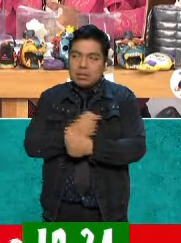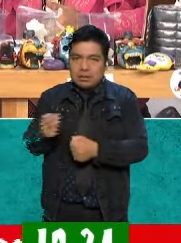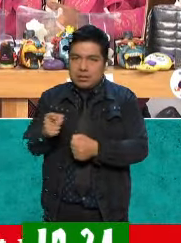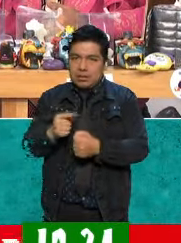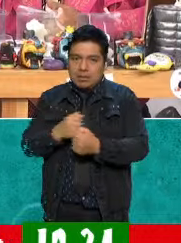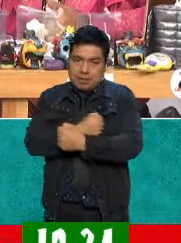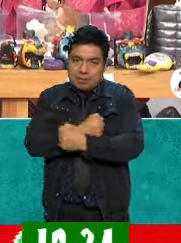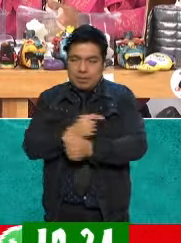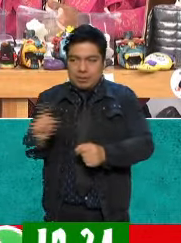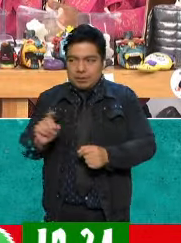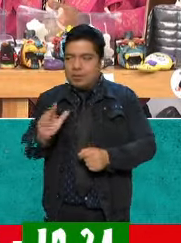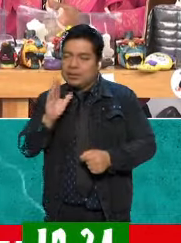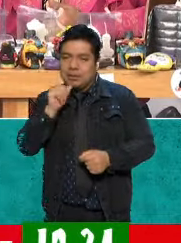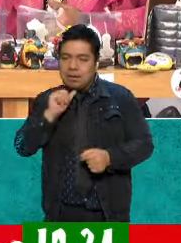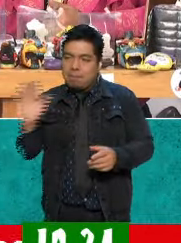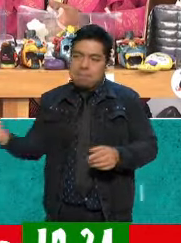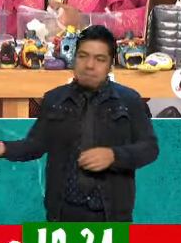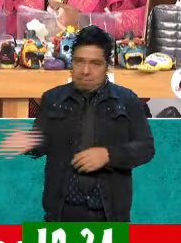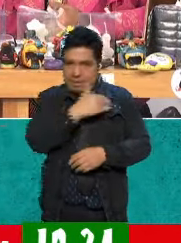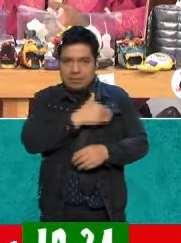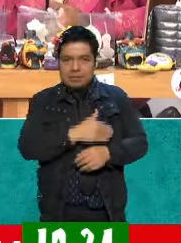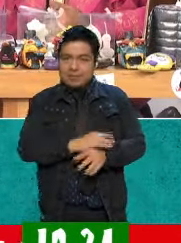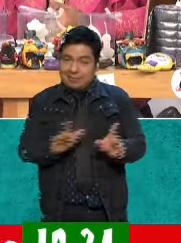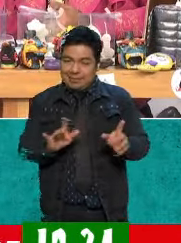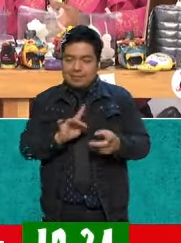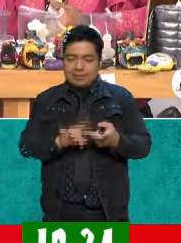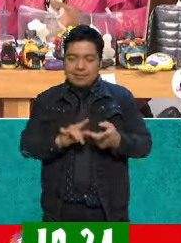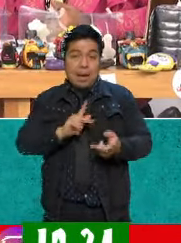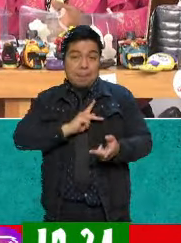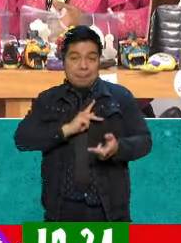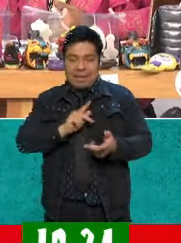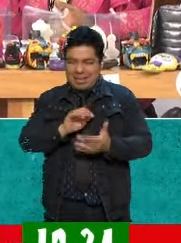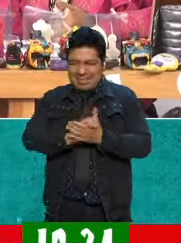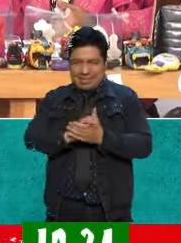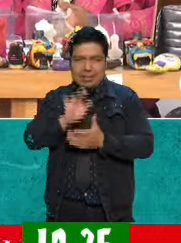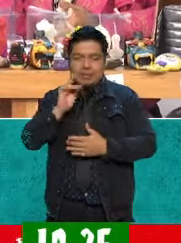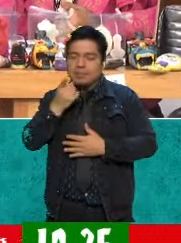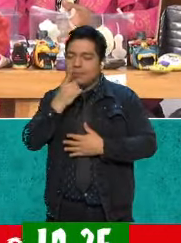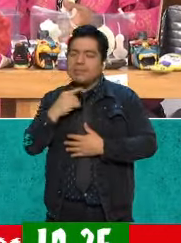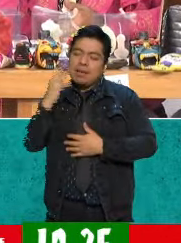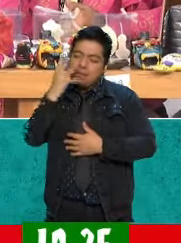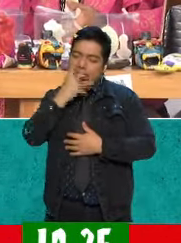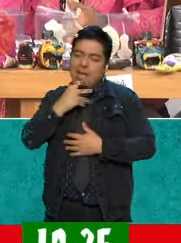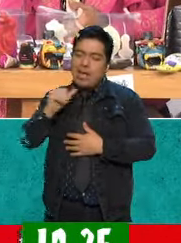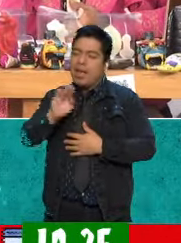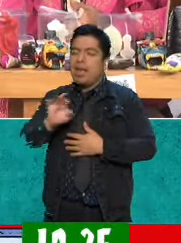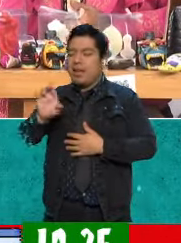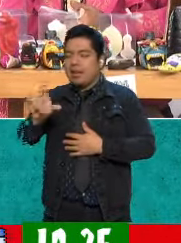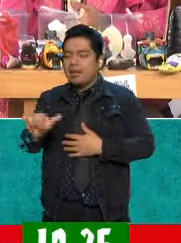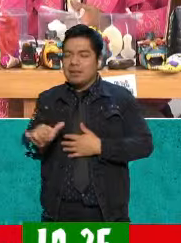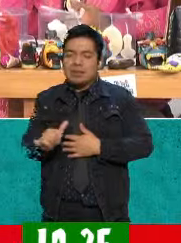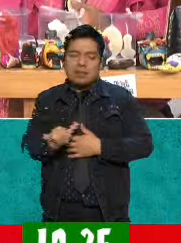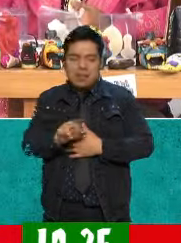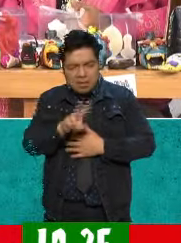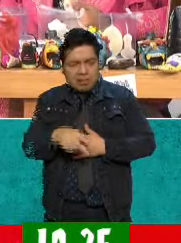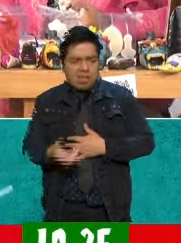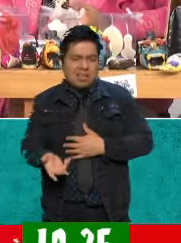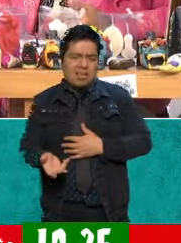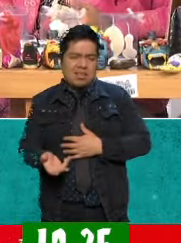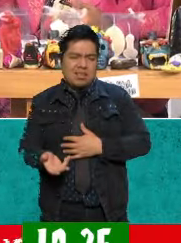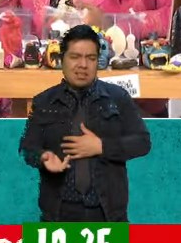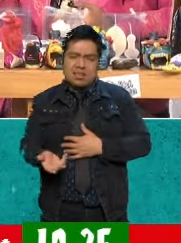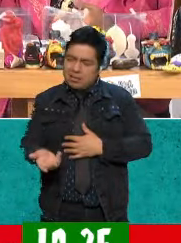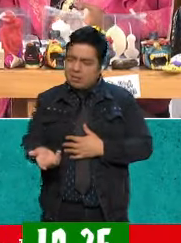Mi gordito, olvídese, le voltea. No. Mi Pedrito me dice bella. No, oye, en serio. Bella. ¿Sabe qué? Yo